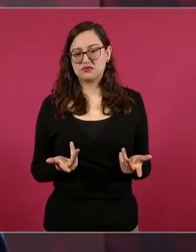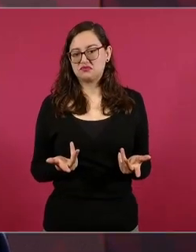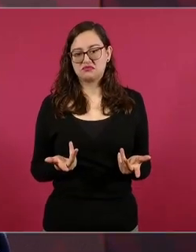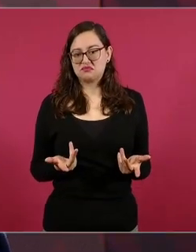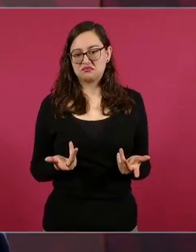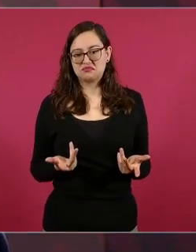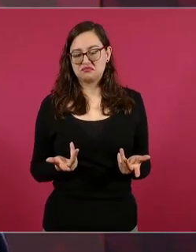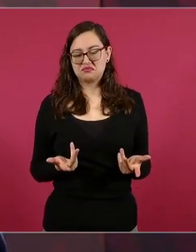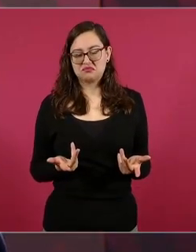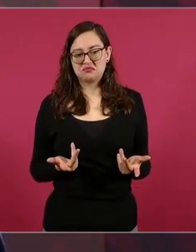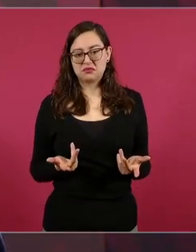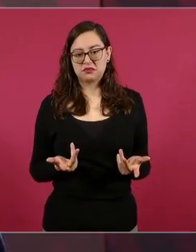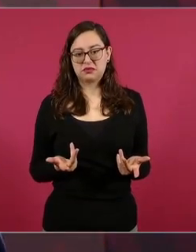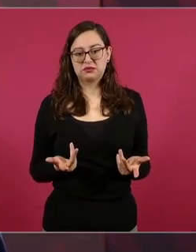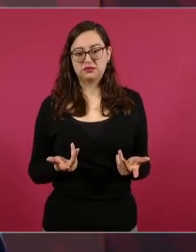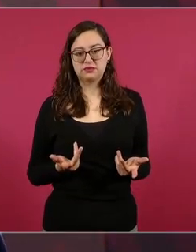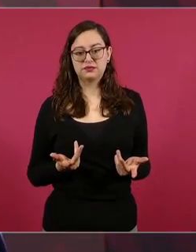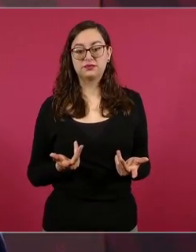contamos